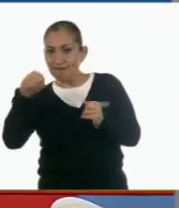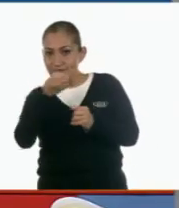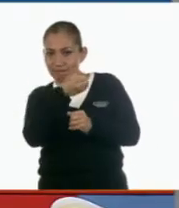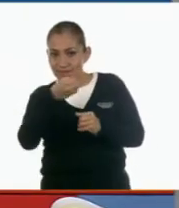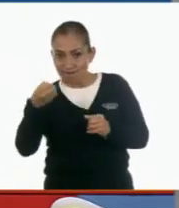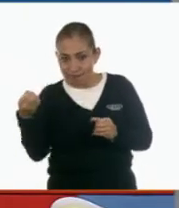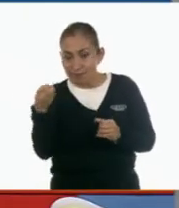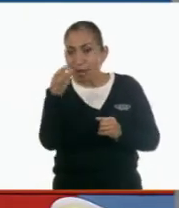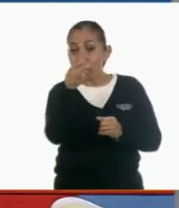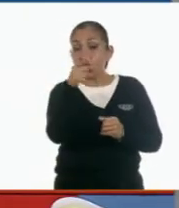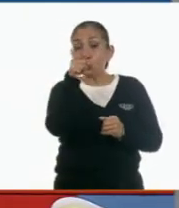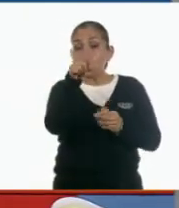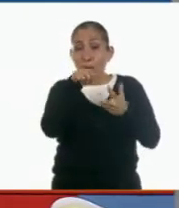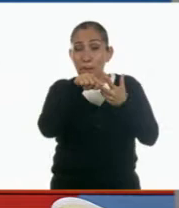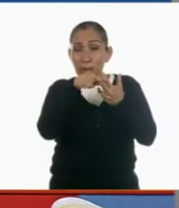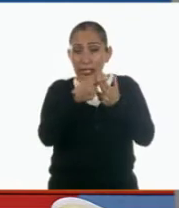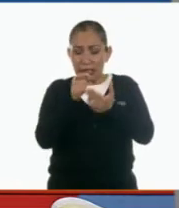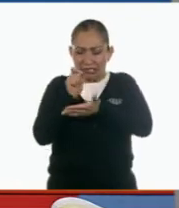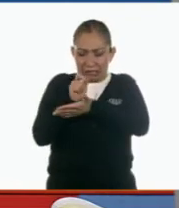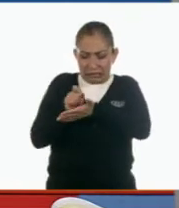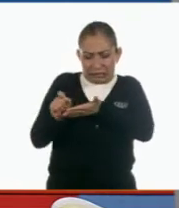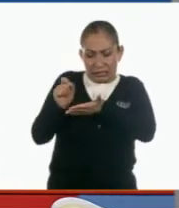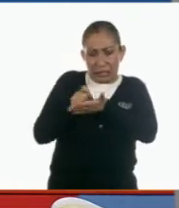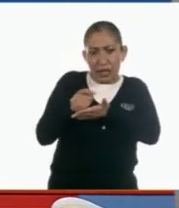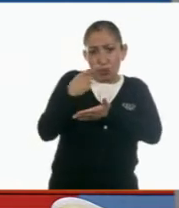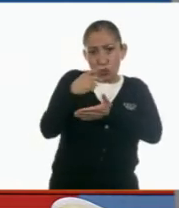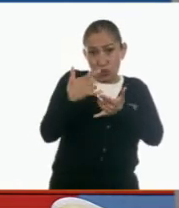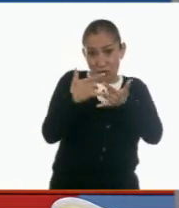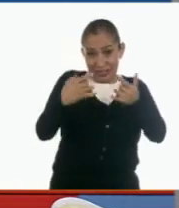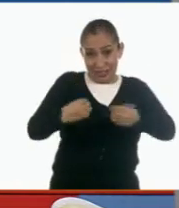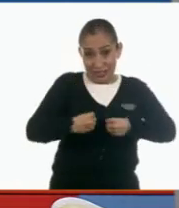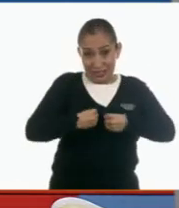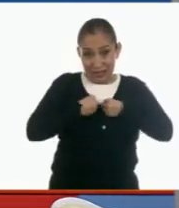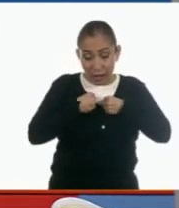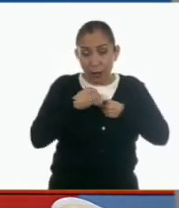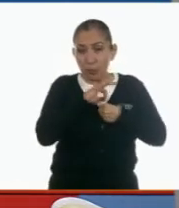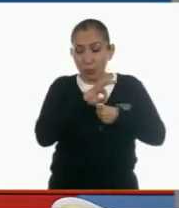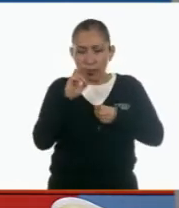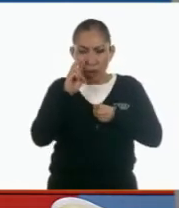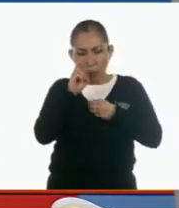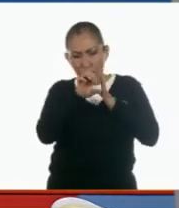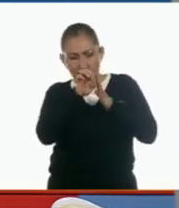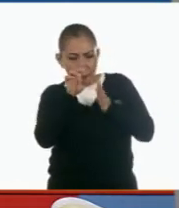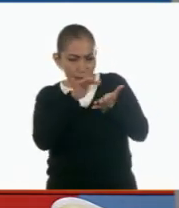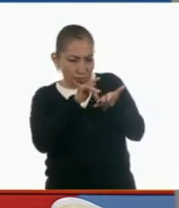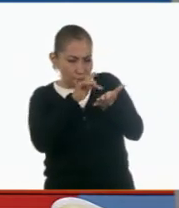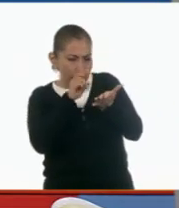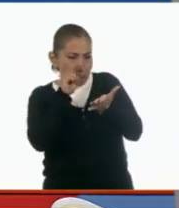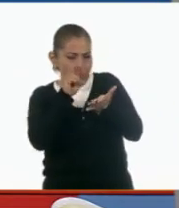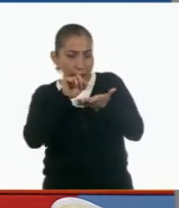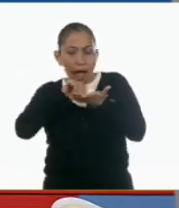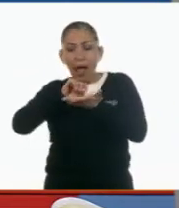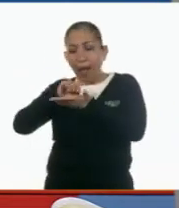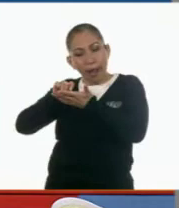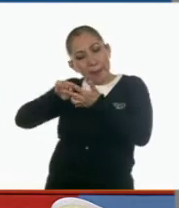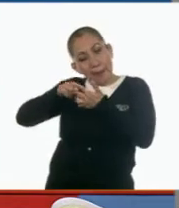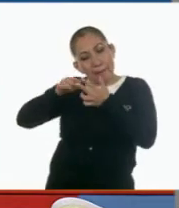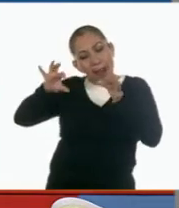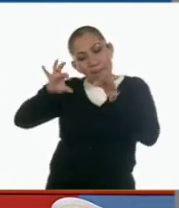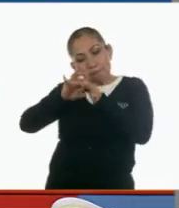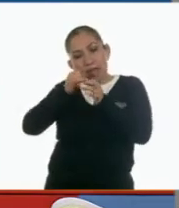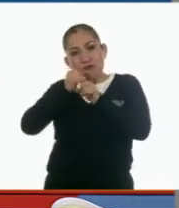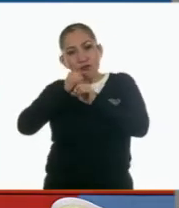Entonces, esto, cuando tú empieces a redactar tu biografía, puedes tomarlo como un referente para empezar a enlazar